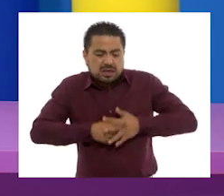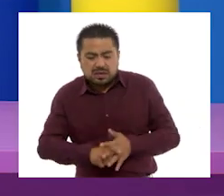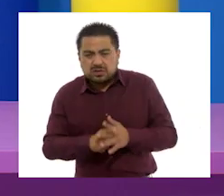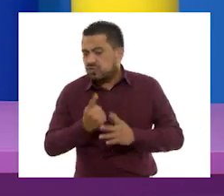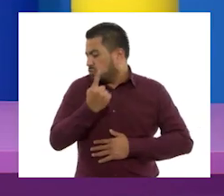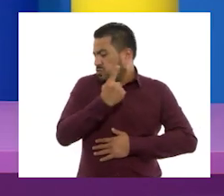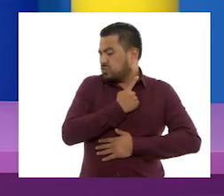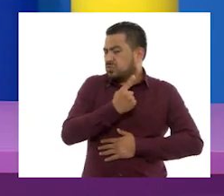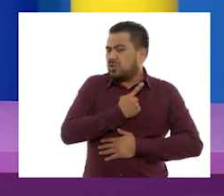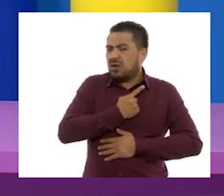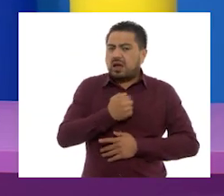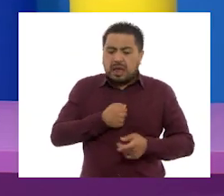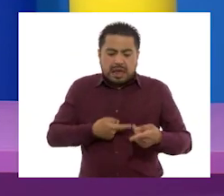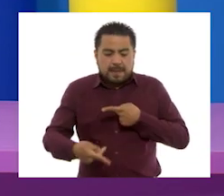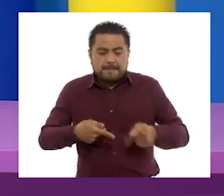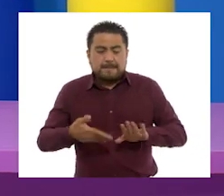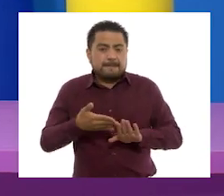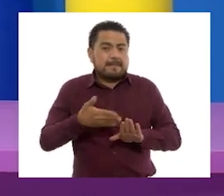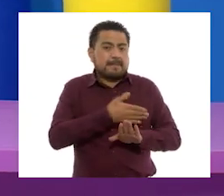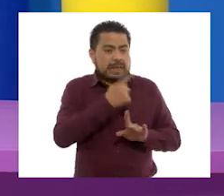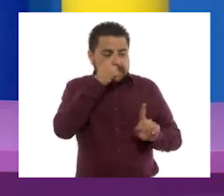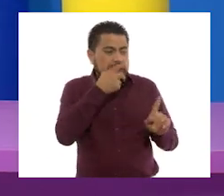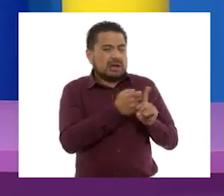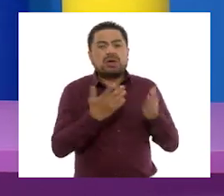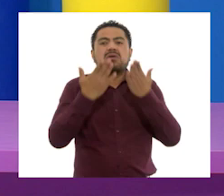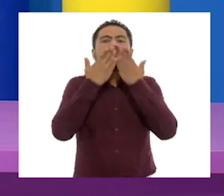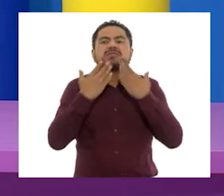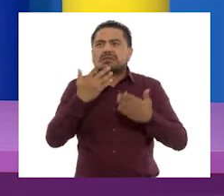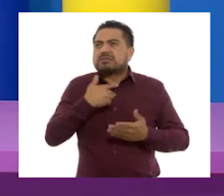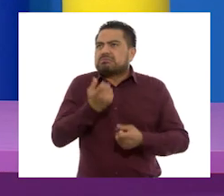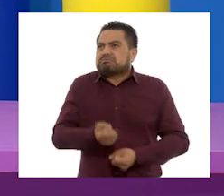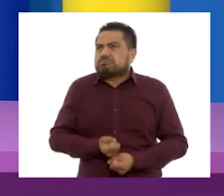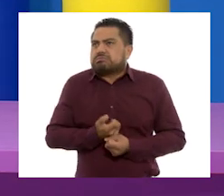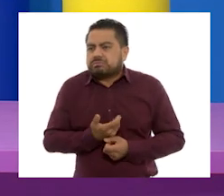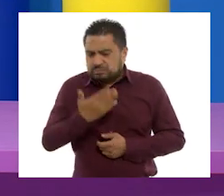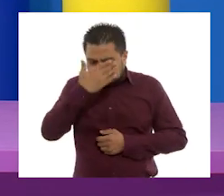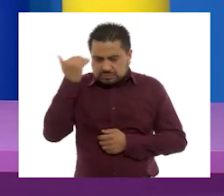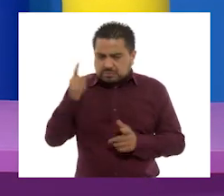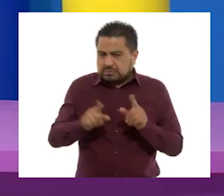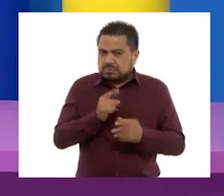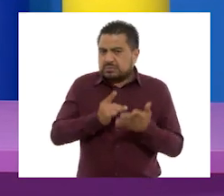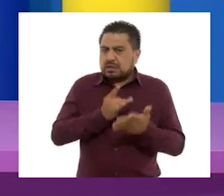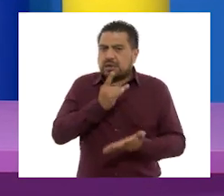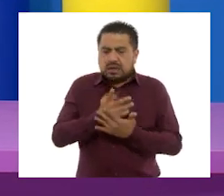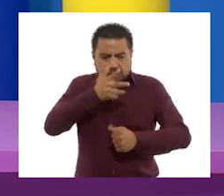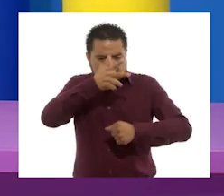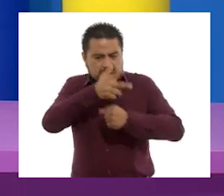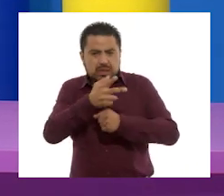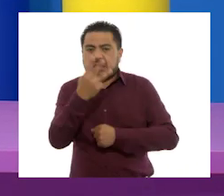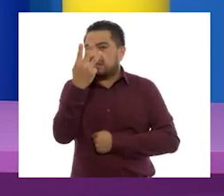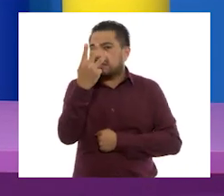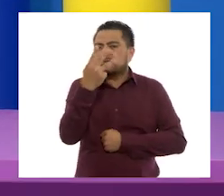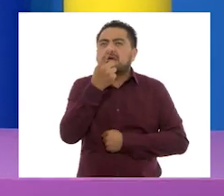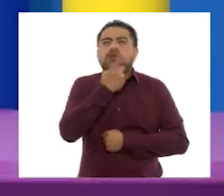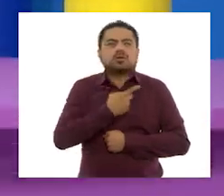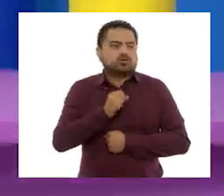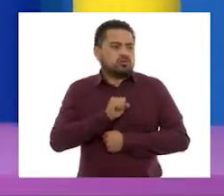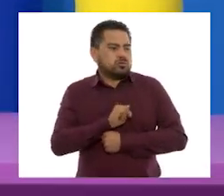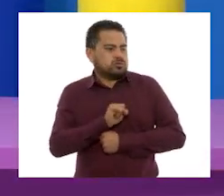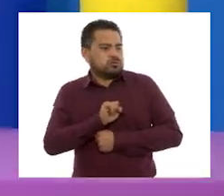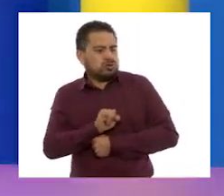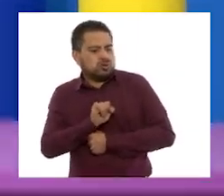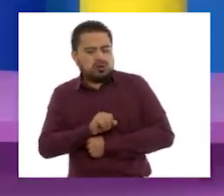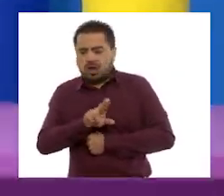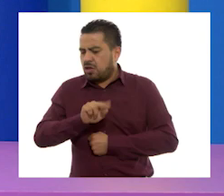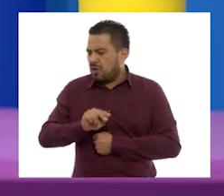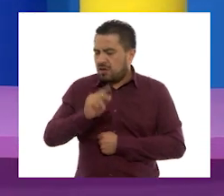solito y no me había preparado para eso y no sabía qué decir y solamente el cámara 3 me decía sí, me decía ya, no tranquilo, y se